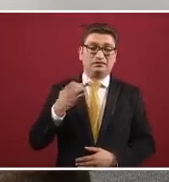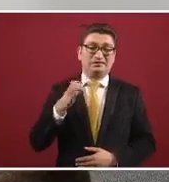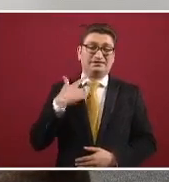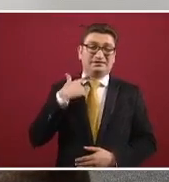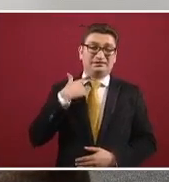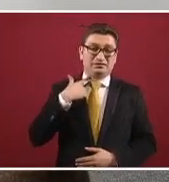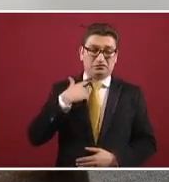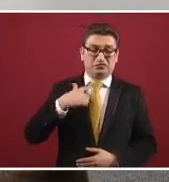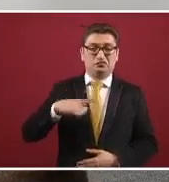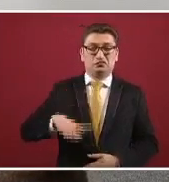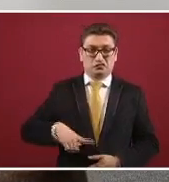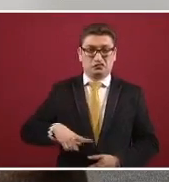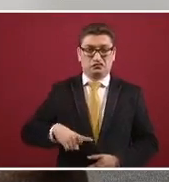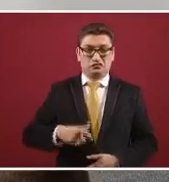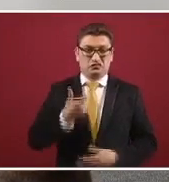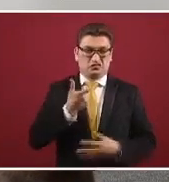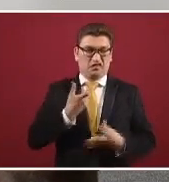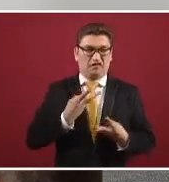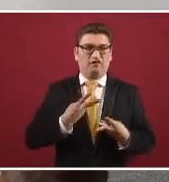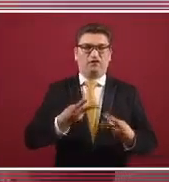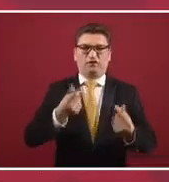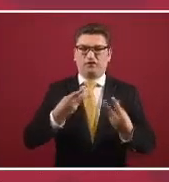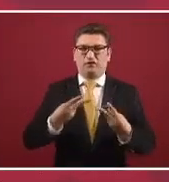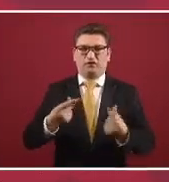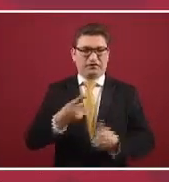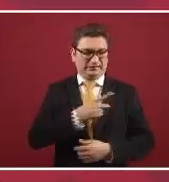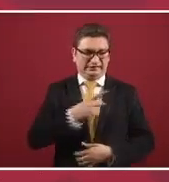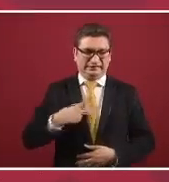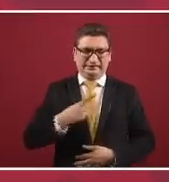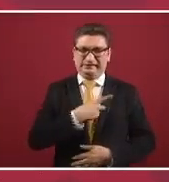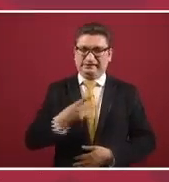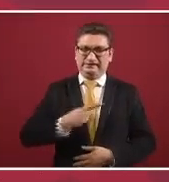hasta las nubes.